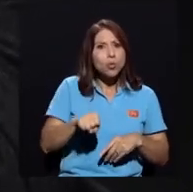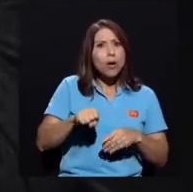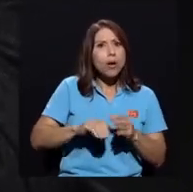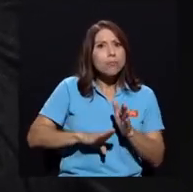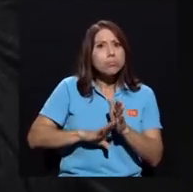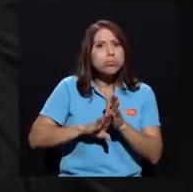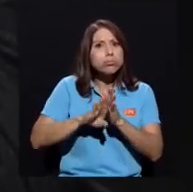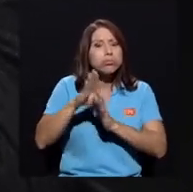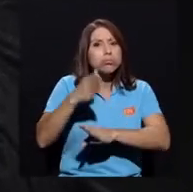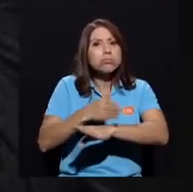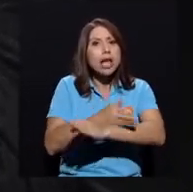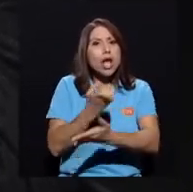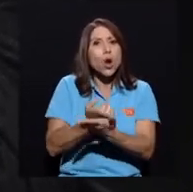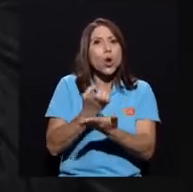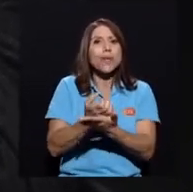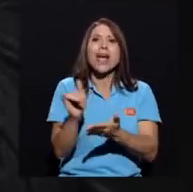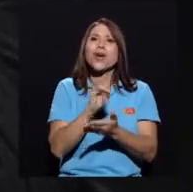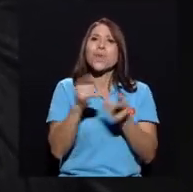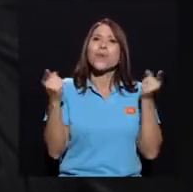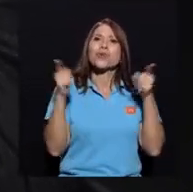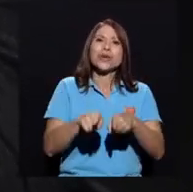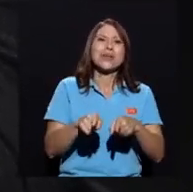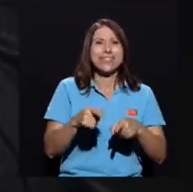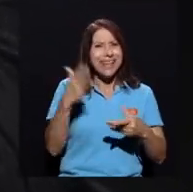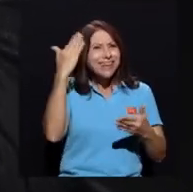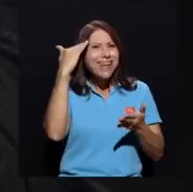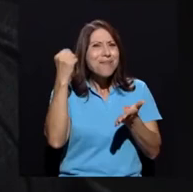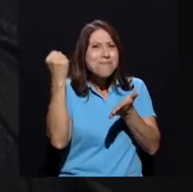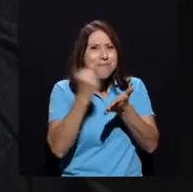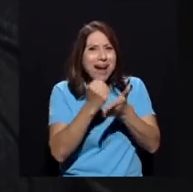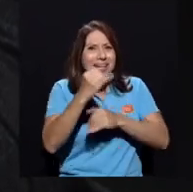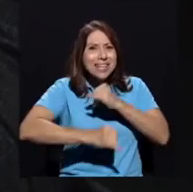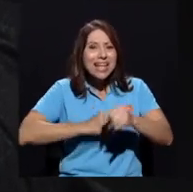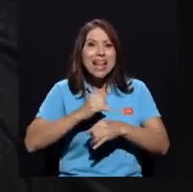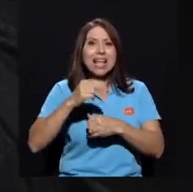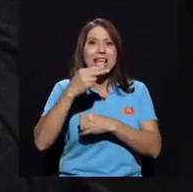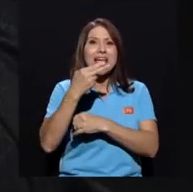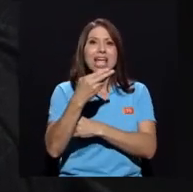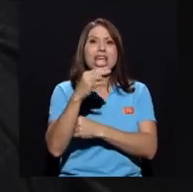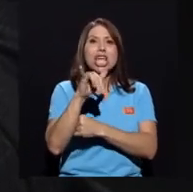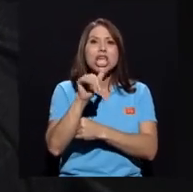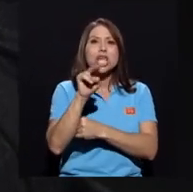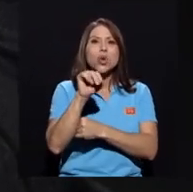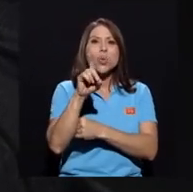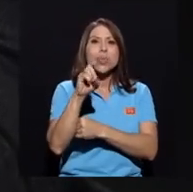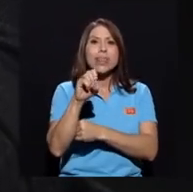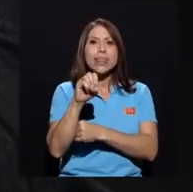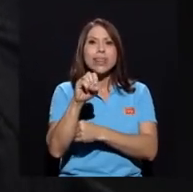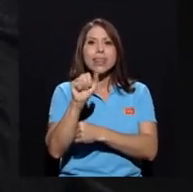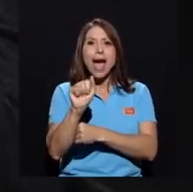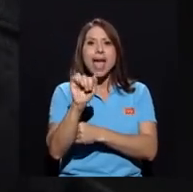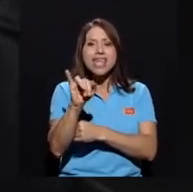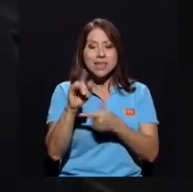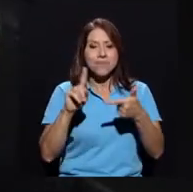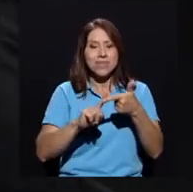la consecuencia, o sea, conocemos las marcas internacionales, Hyundai, Samsung, es decir, los grandes, enormes